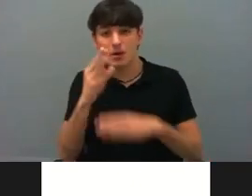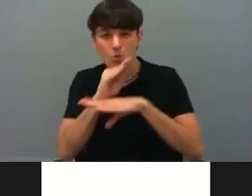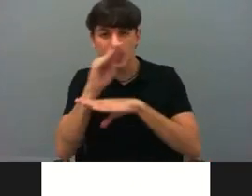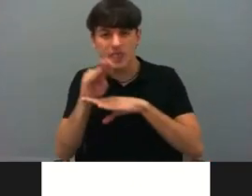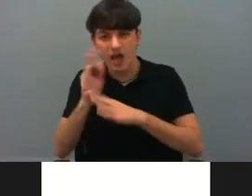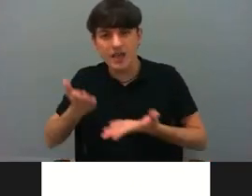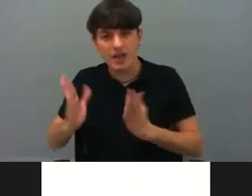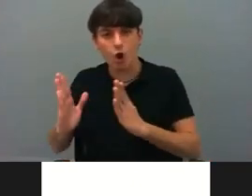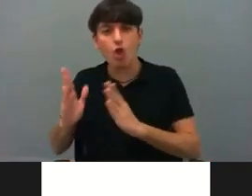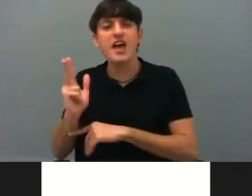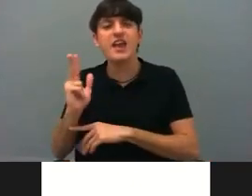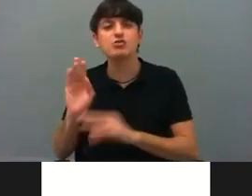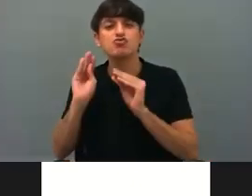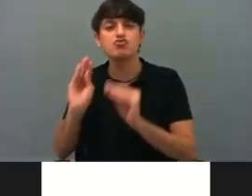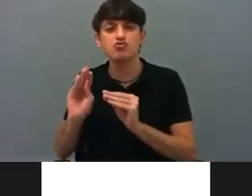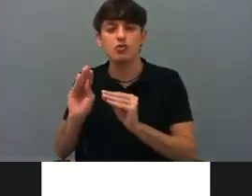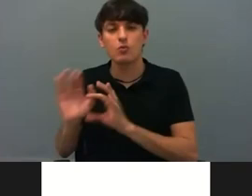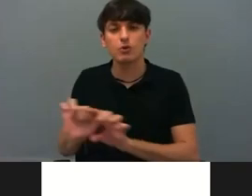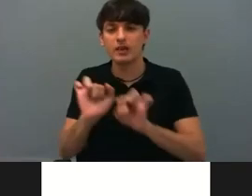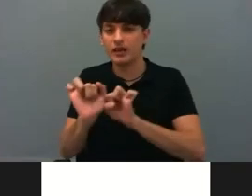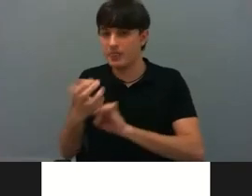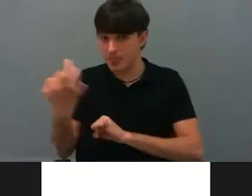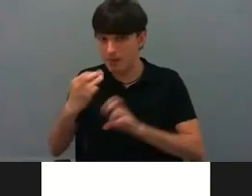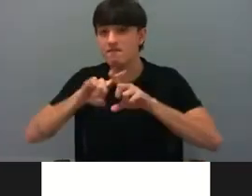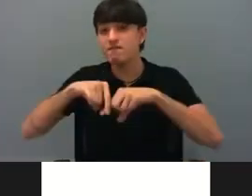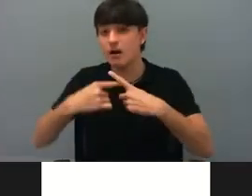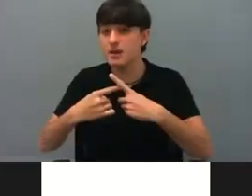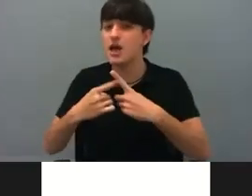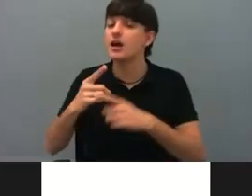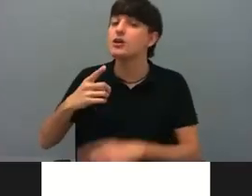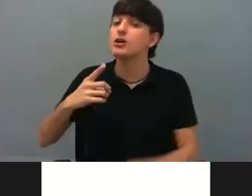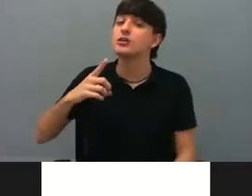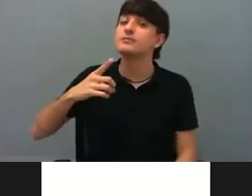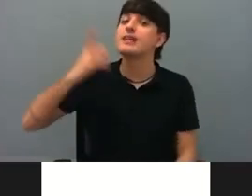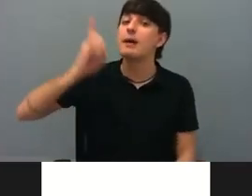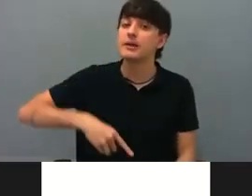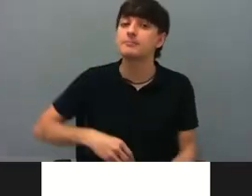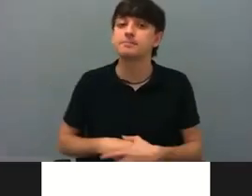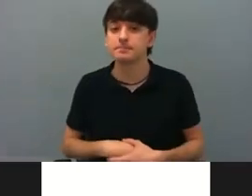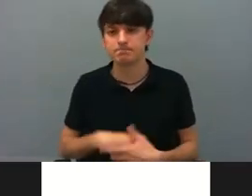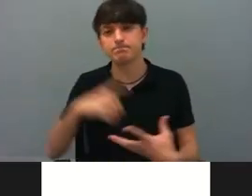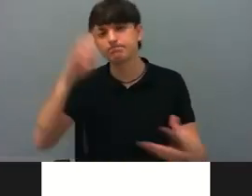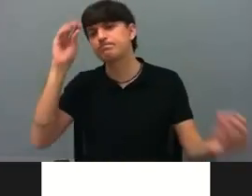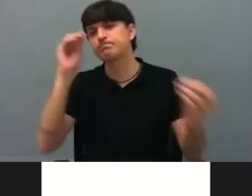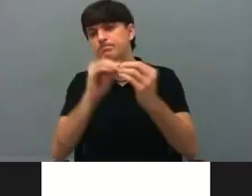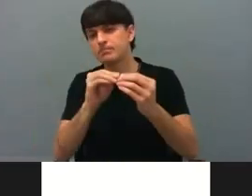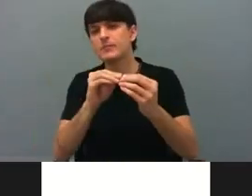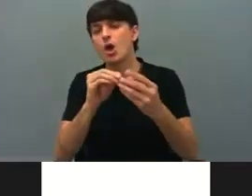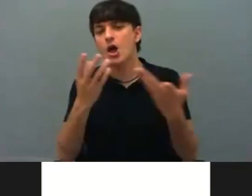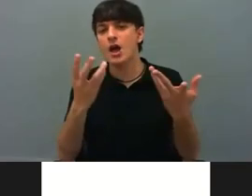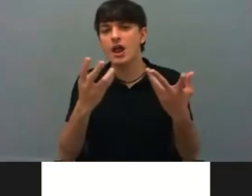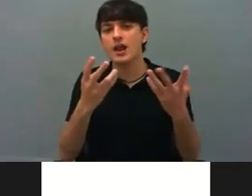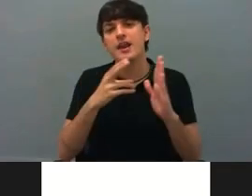hijos y de nuestras familias. Totalmente de acuerdo contigo, Agustina, porque en la regulación está la